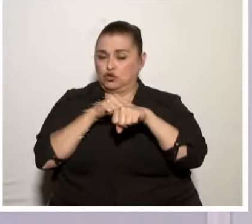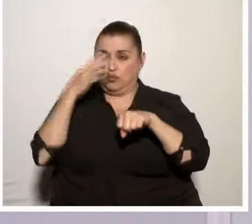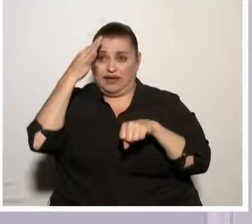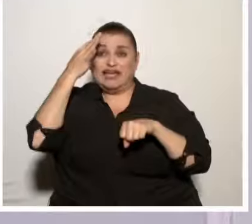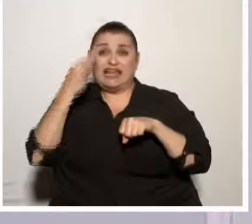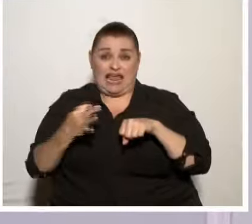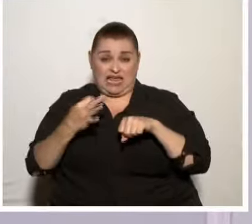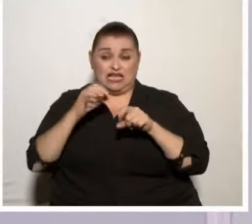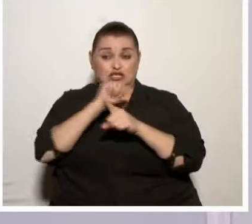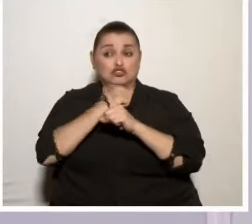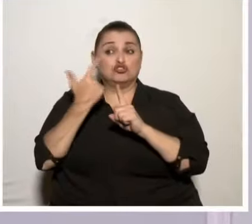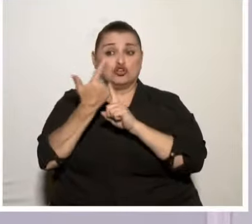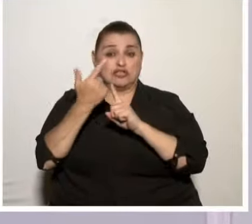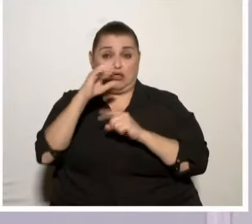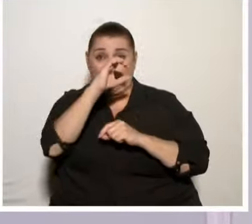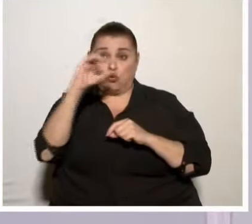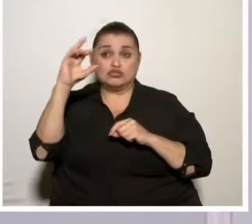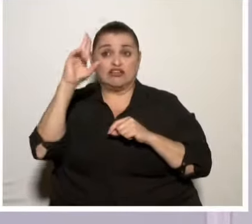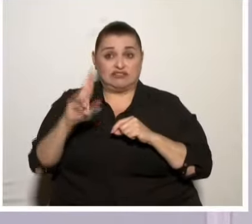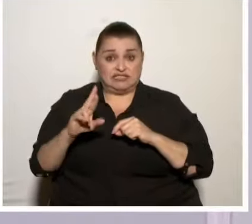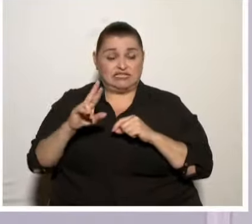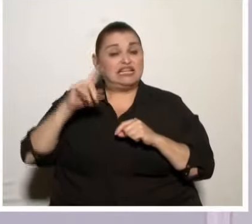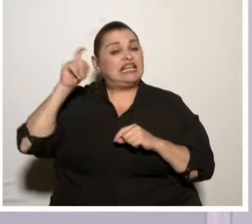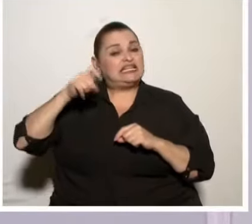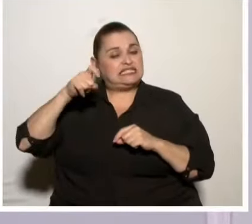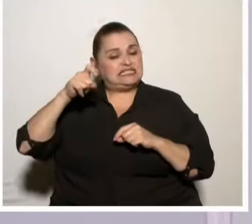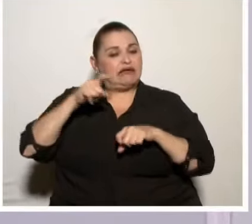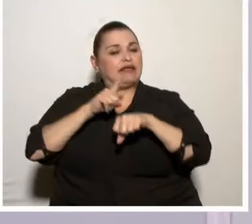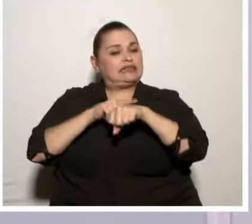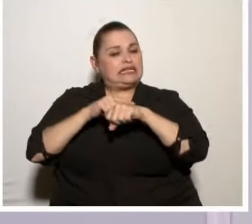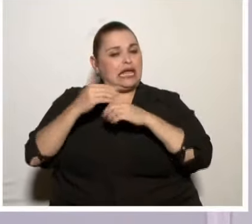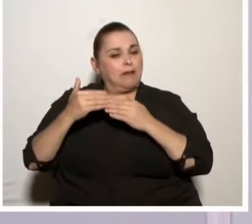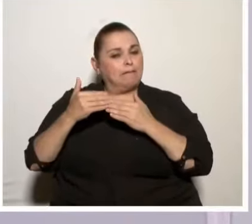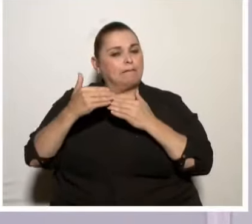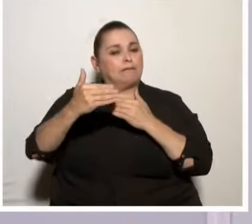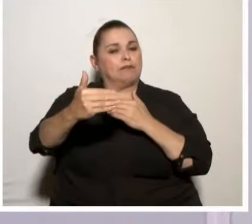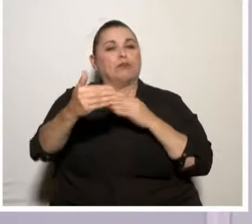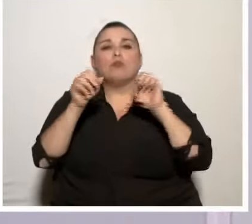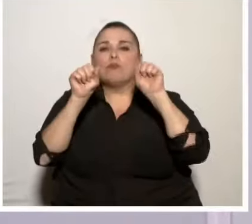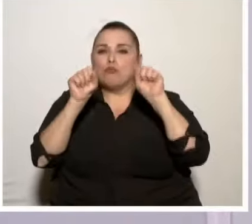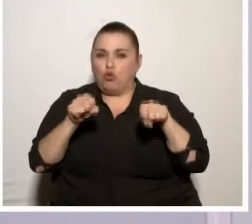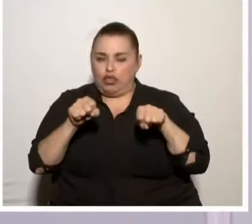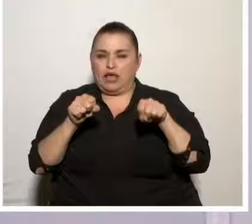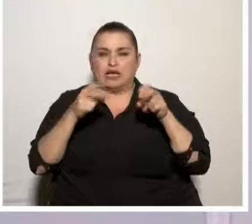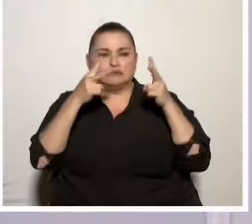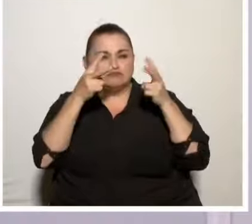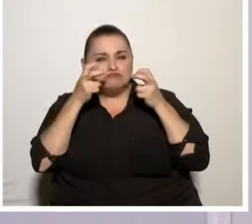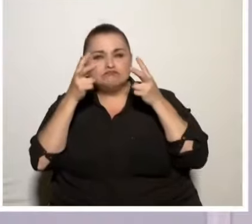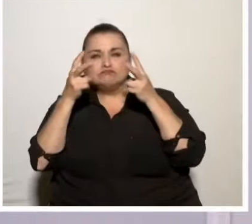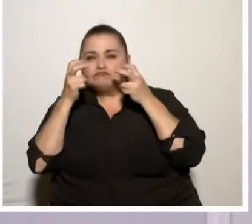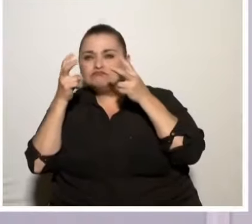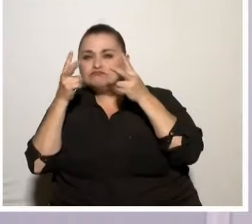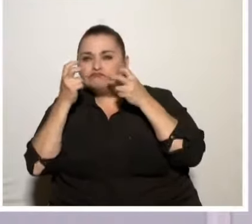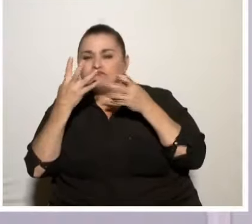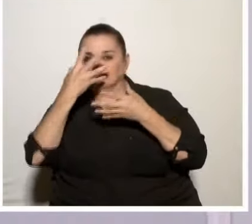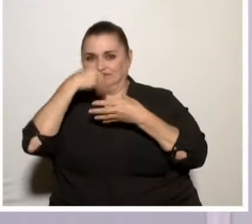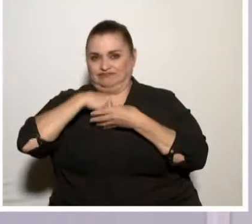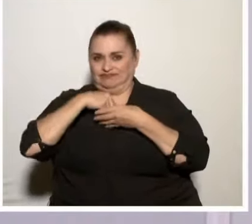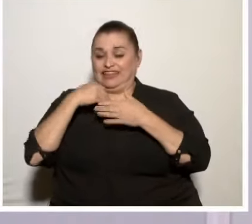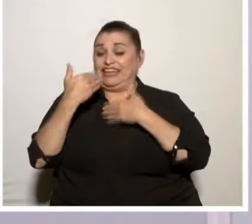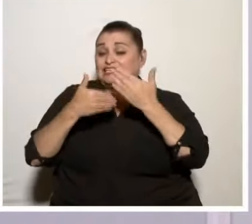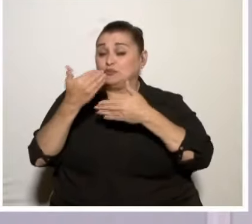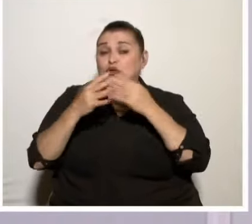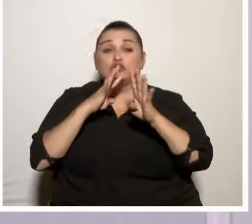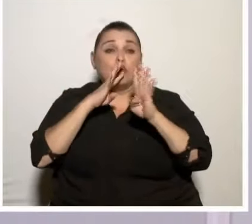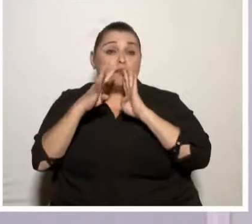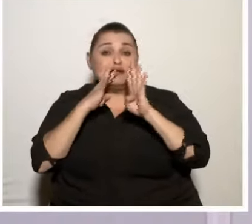que la sociedad costarricense necesitaba un espacio de tiempo para poder asimilar esto. Después, en conversaciones